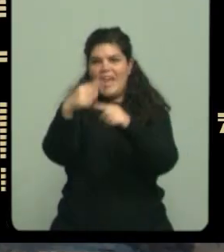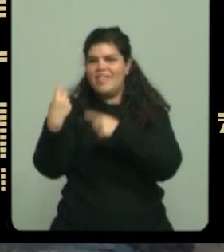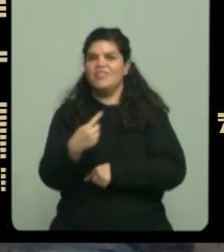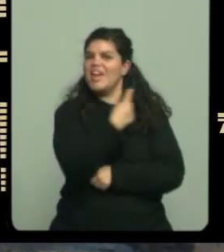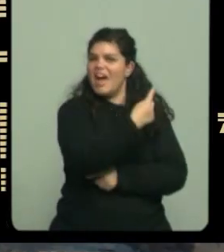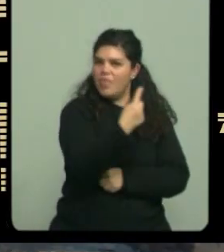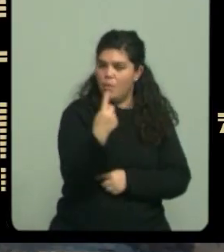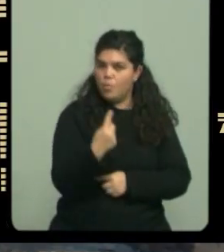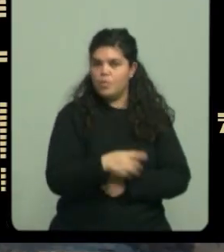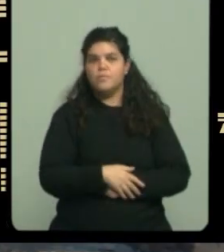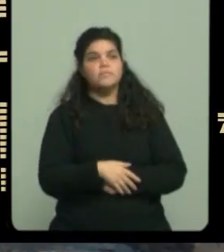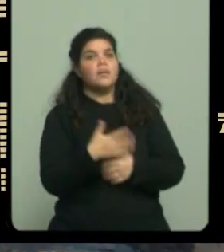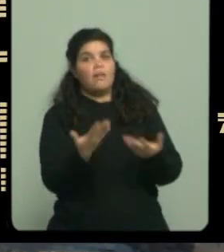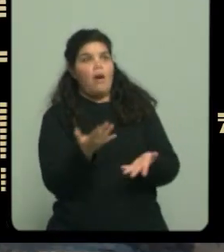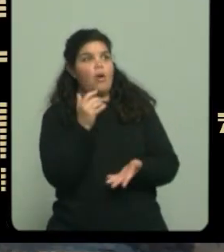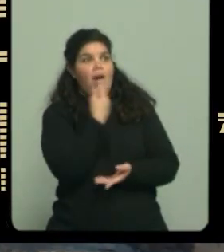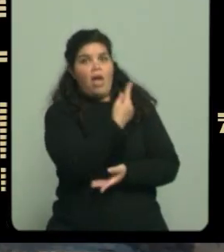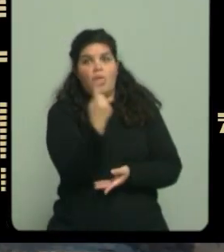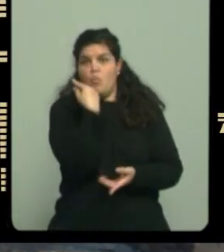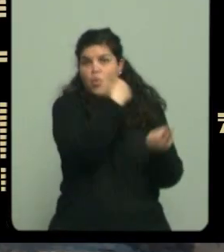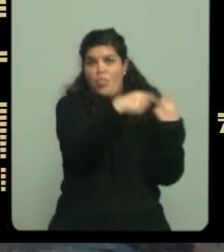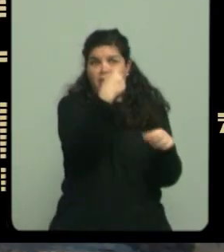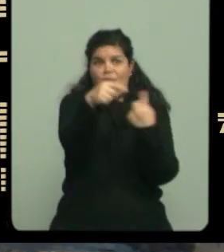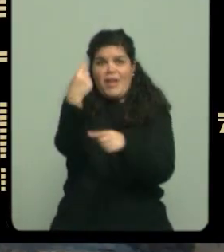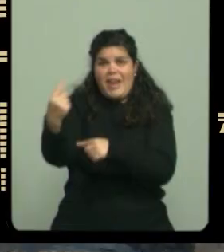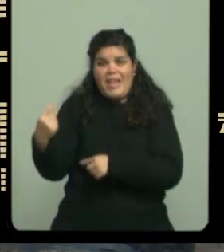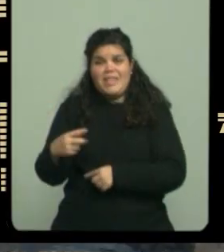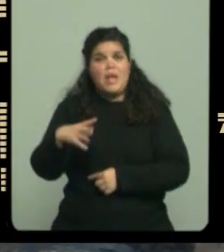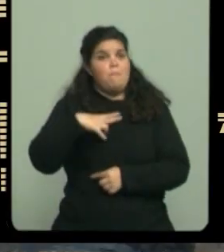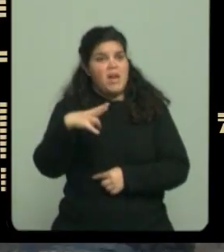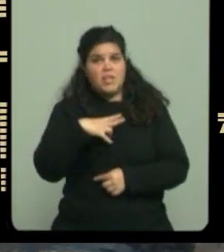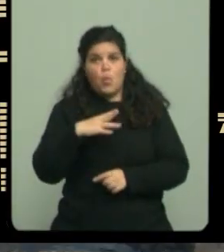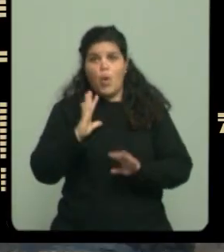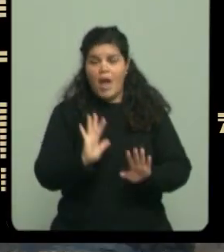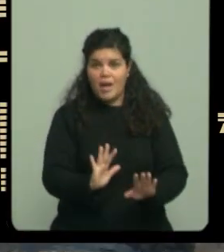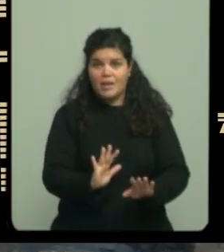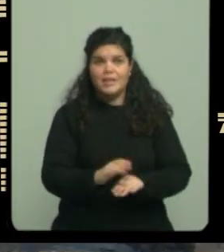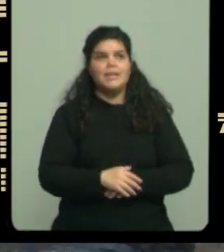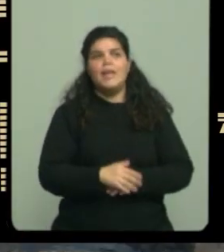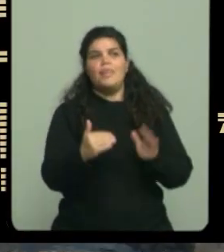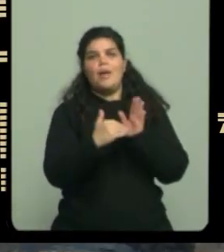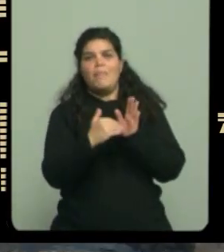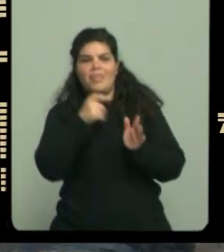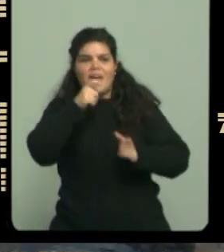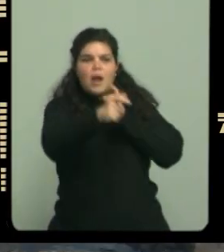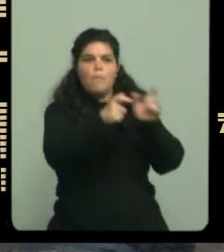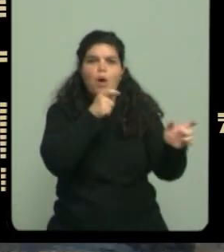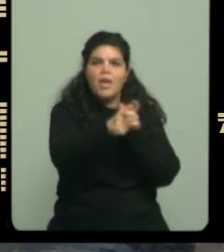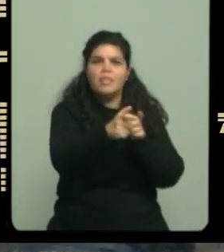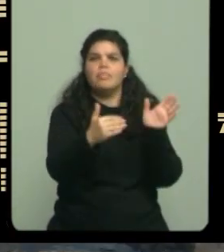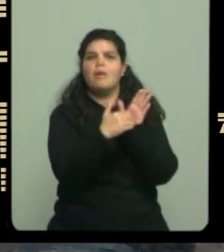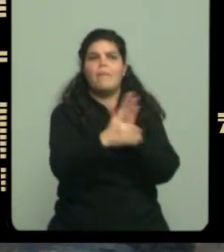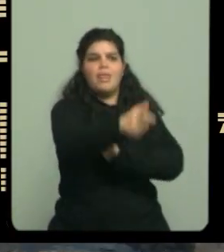son absolutamente individuales, ¿no? De cómo se manifiesta, cómo se enfrenta, cuál es la respuesta que ustedes le deben